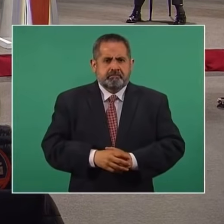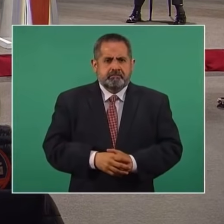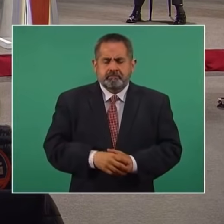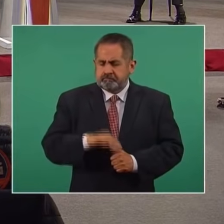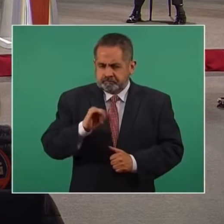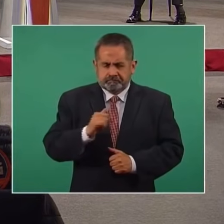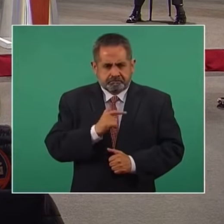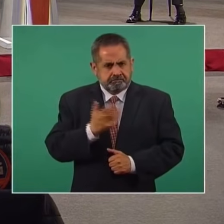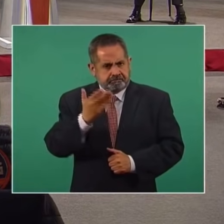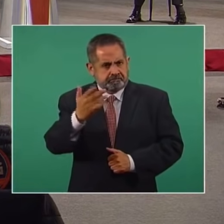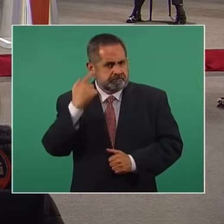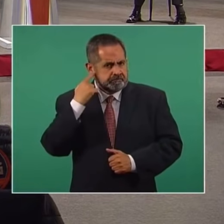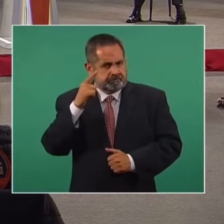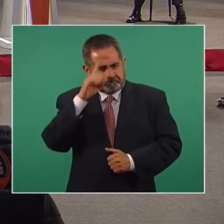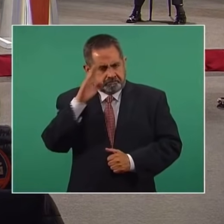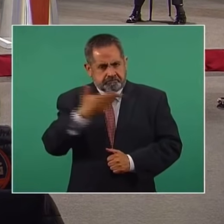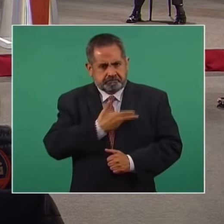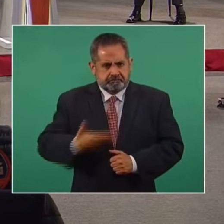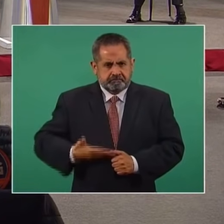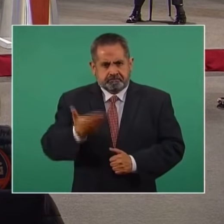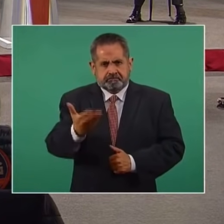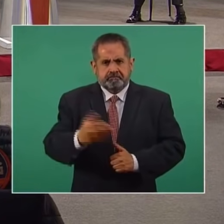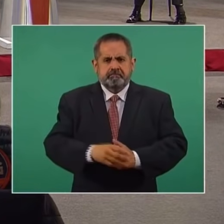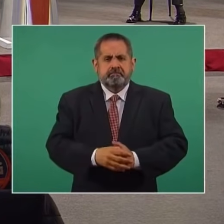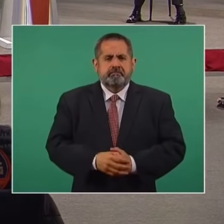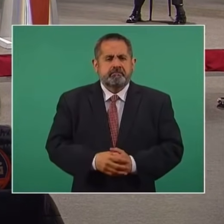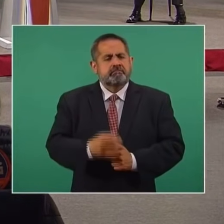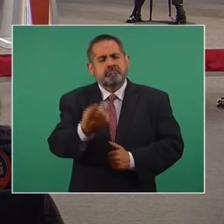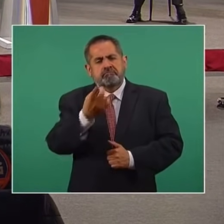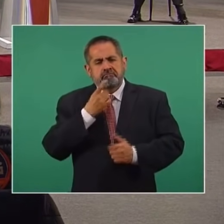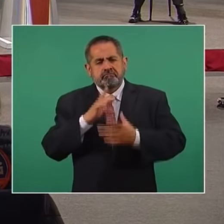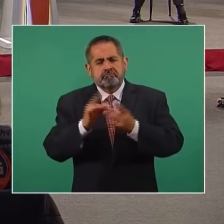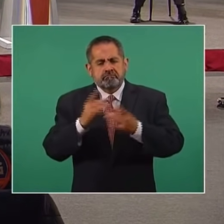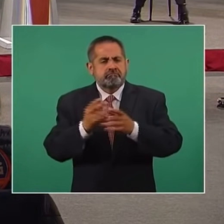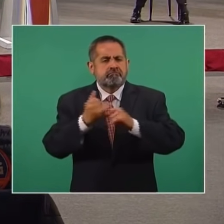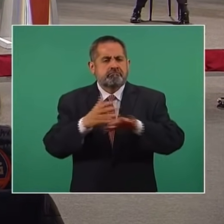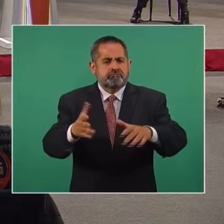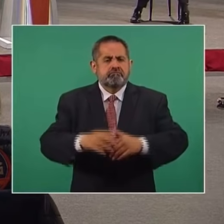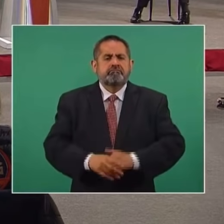Sí, sí lo escuchamos, señor presidente. A ver, ¿qué nos puedes informar?